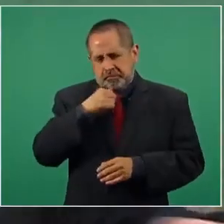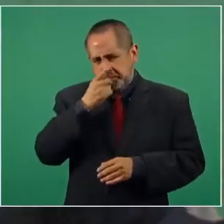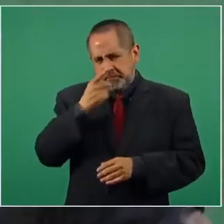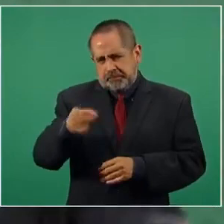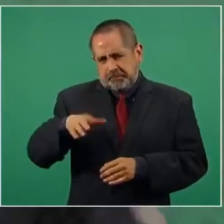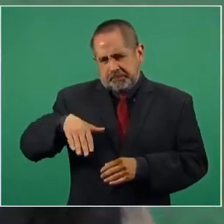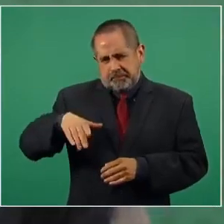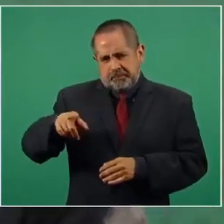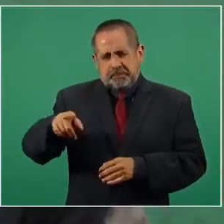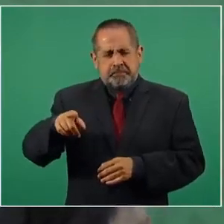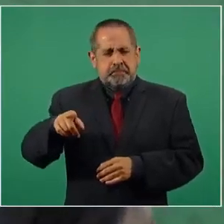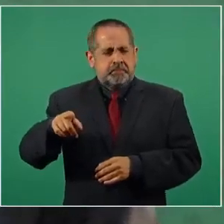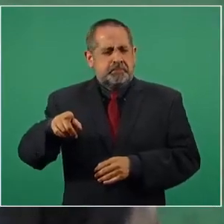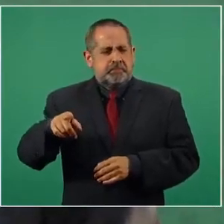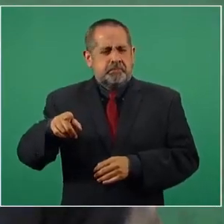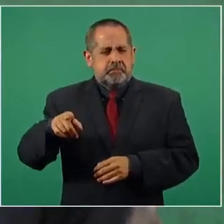hace